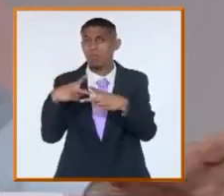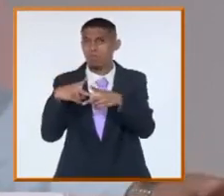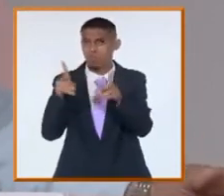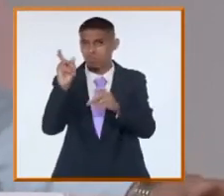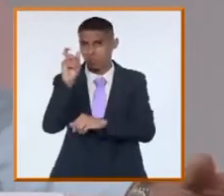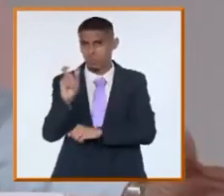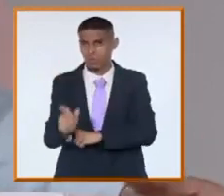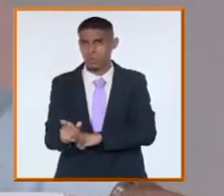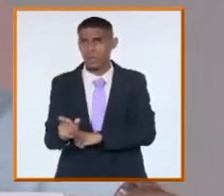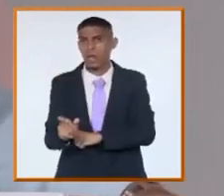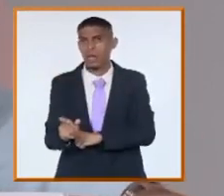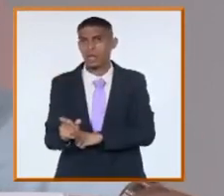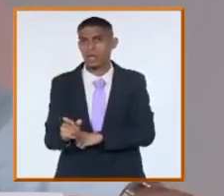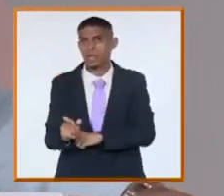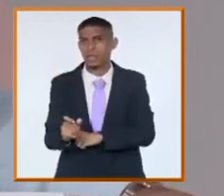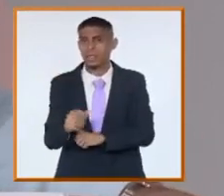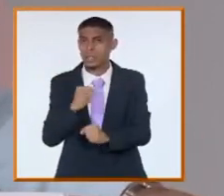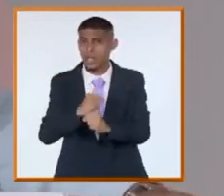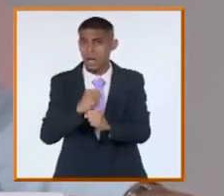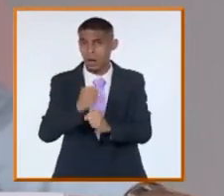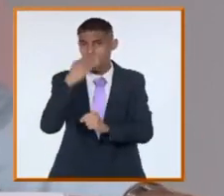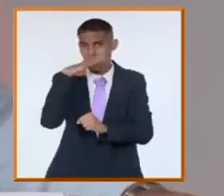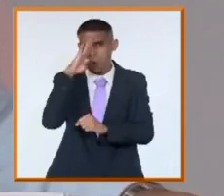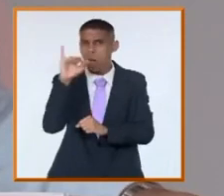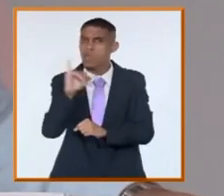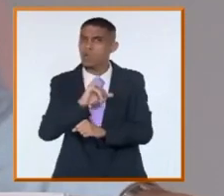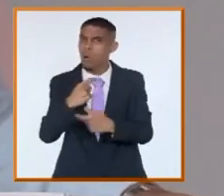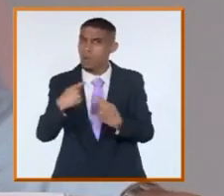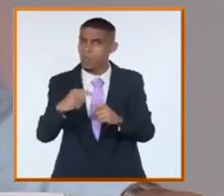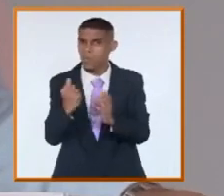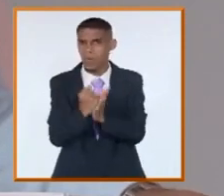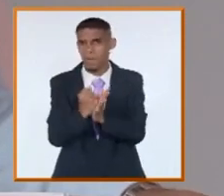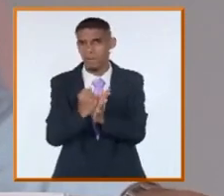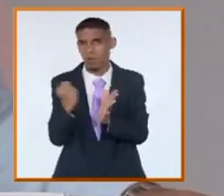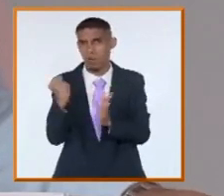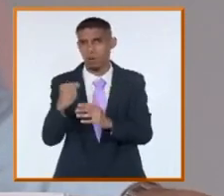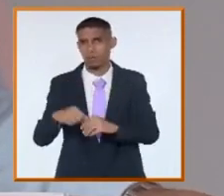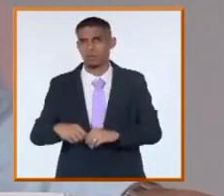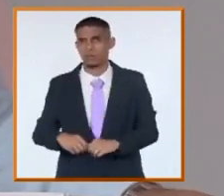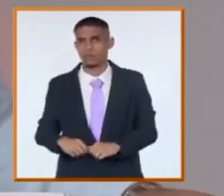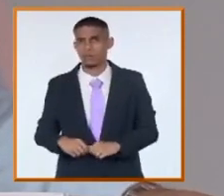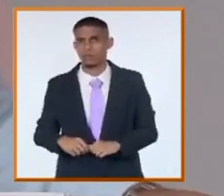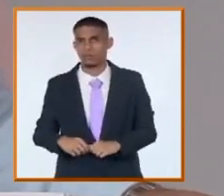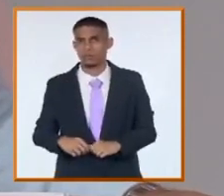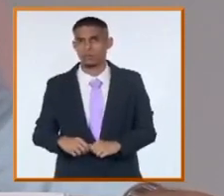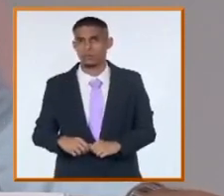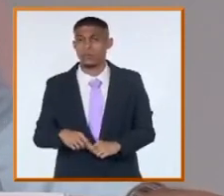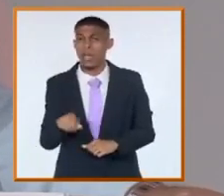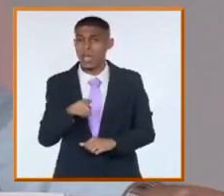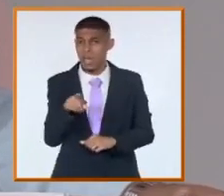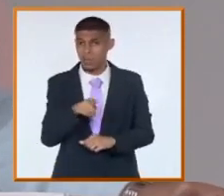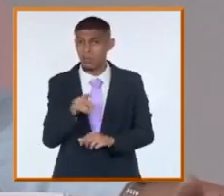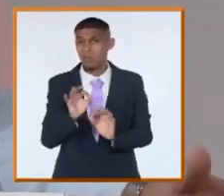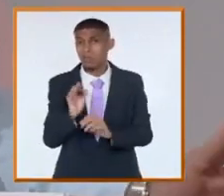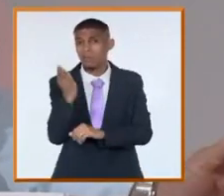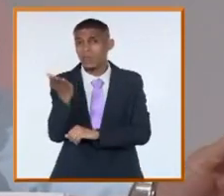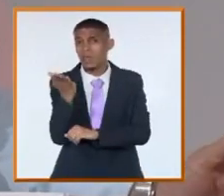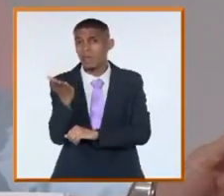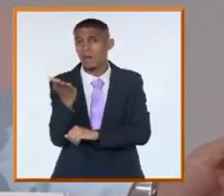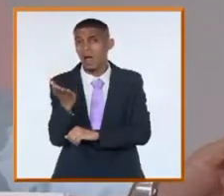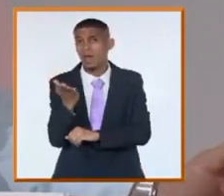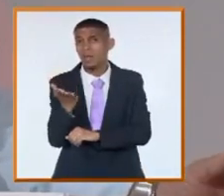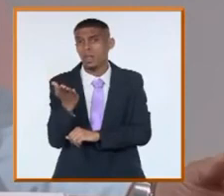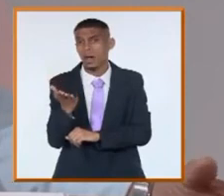que actúen en Cuba deben también registrarse eso es una demanda que el